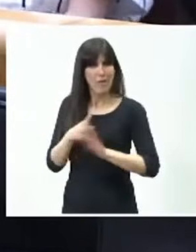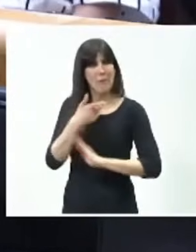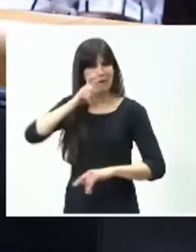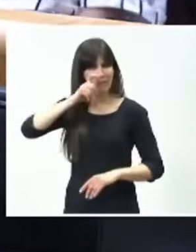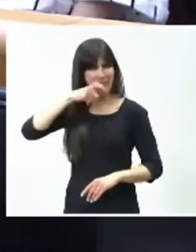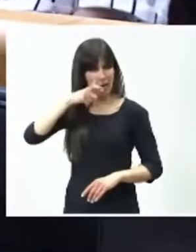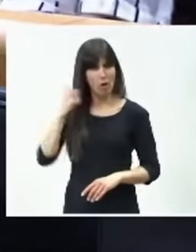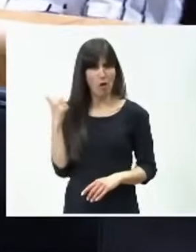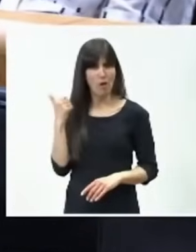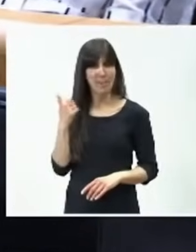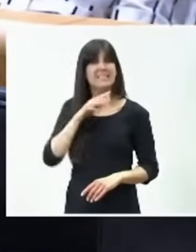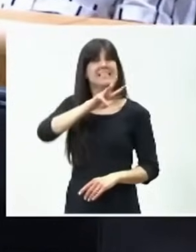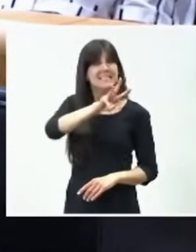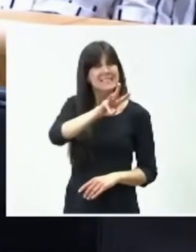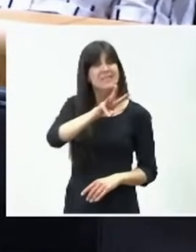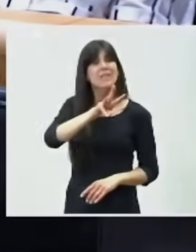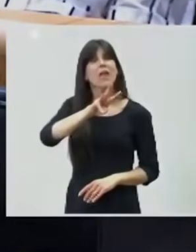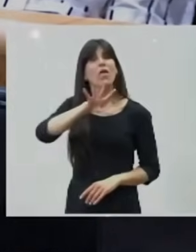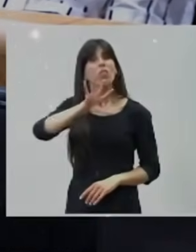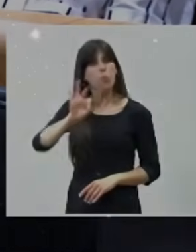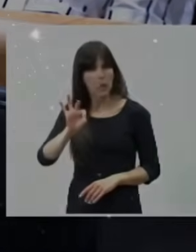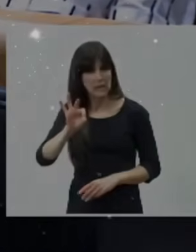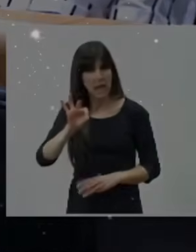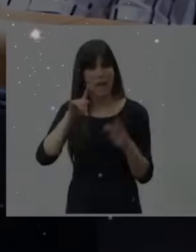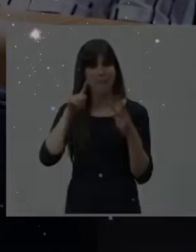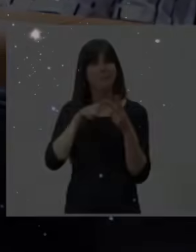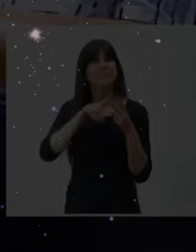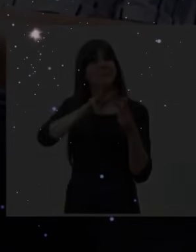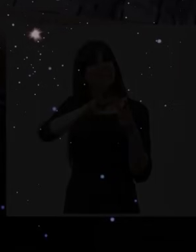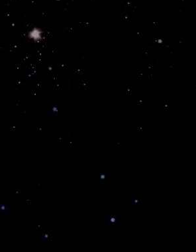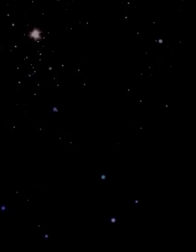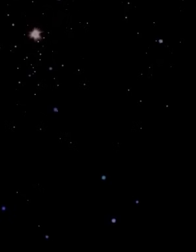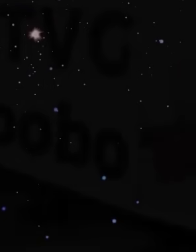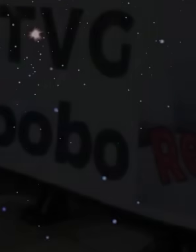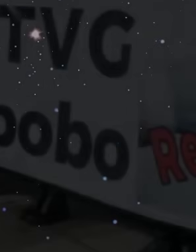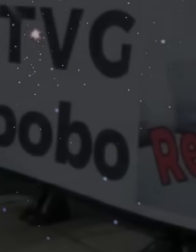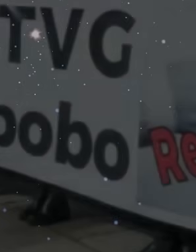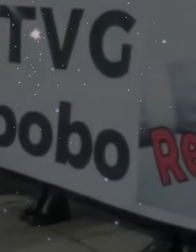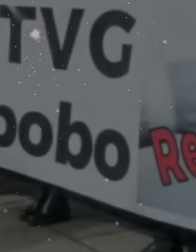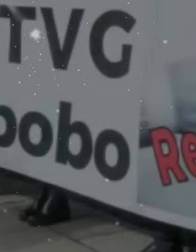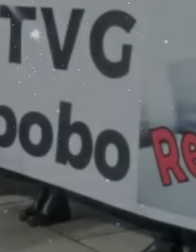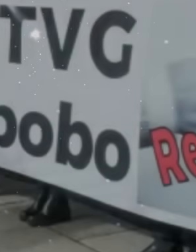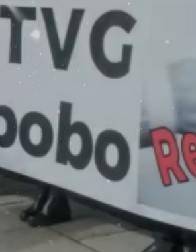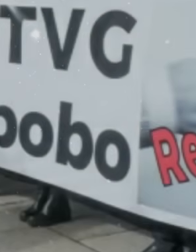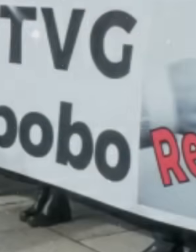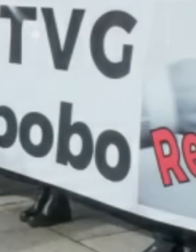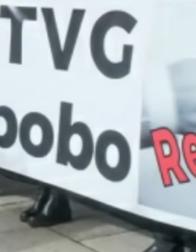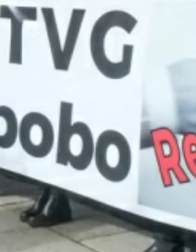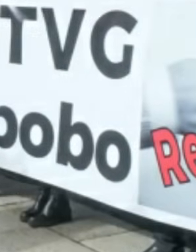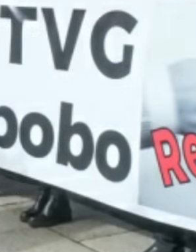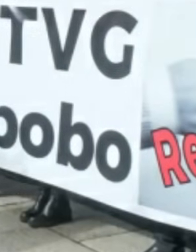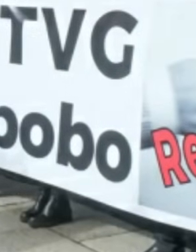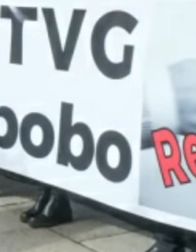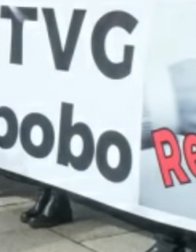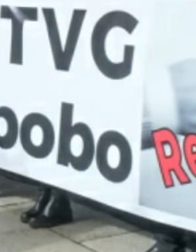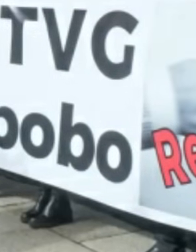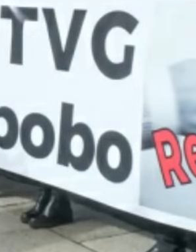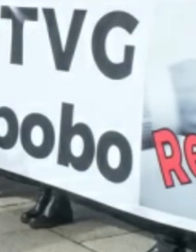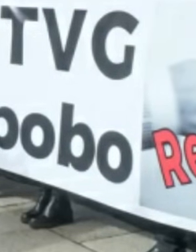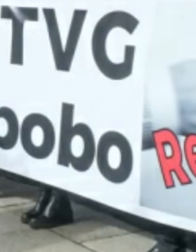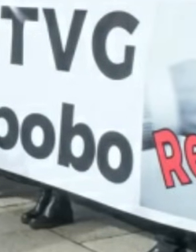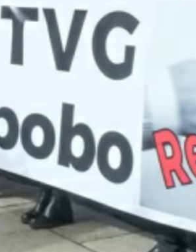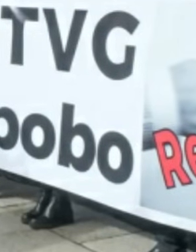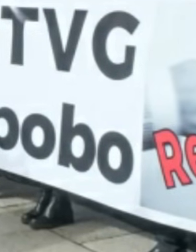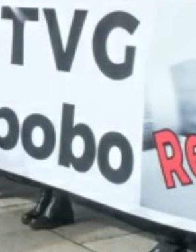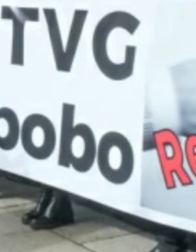Feijóo. Así es, la Corporación de Radio Televisión de Galicia están en huelga desde el 12 de mayo de 2023. Reclaman el cese de los abusos